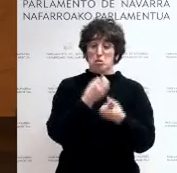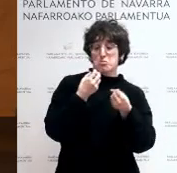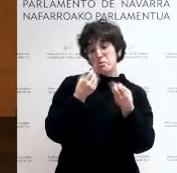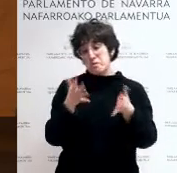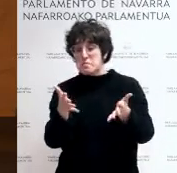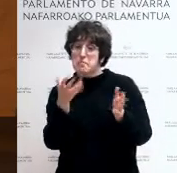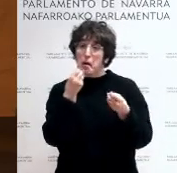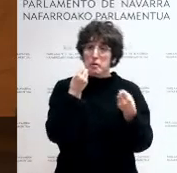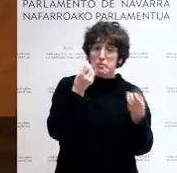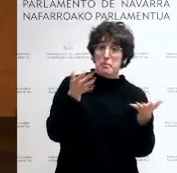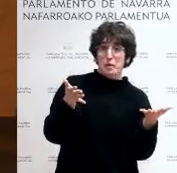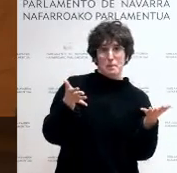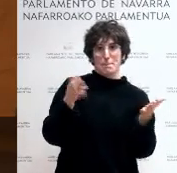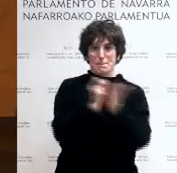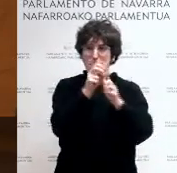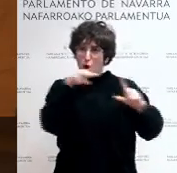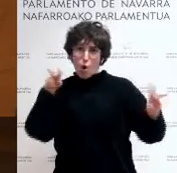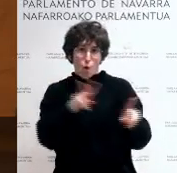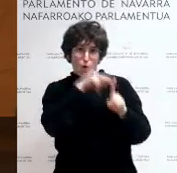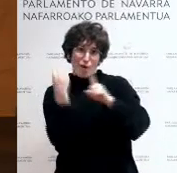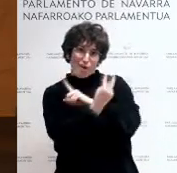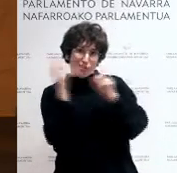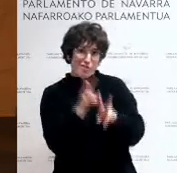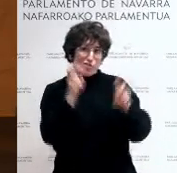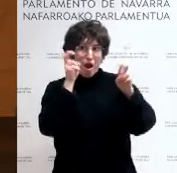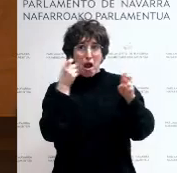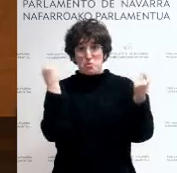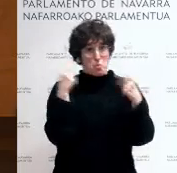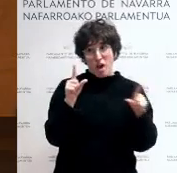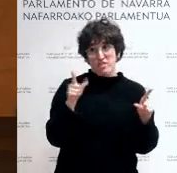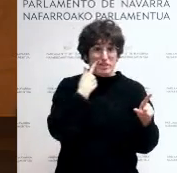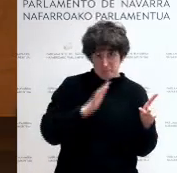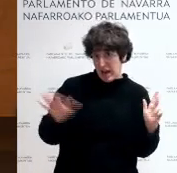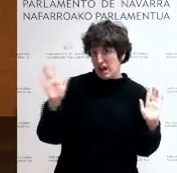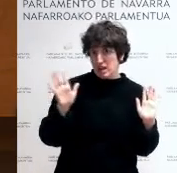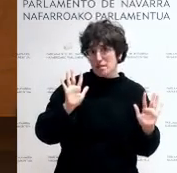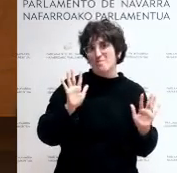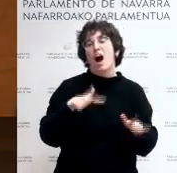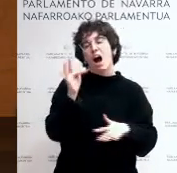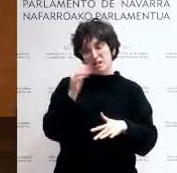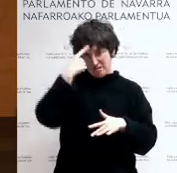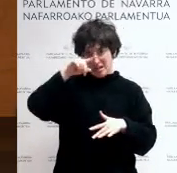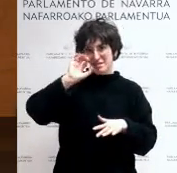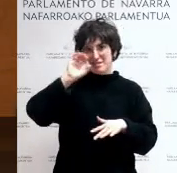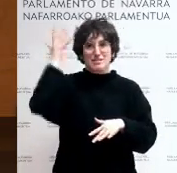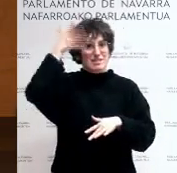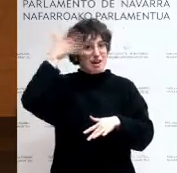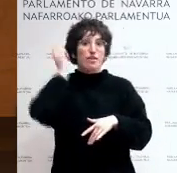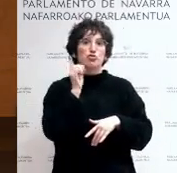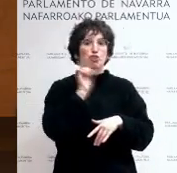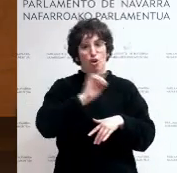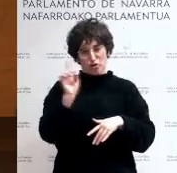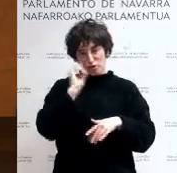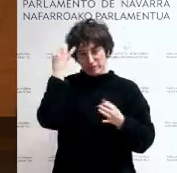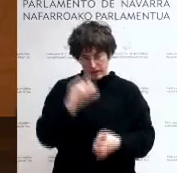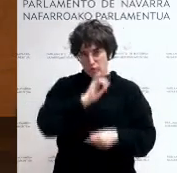hacer ningún cambio de enfoque. Además, se transmite con cierta frecuencia que este no es un problema solo de Navarra, probablemente vendrán portavoces a decir esto, que